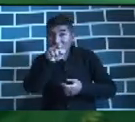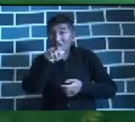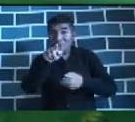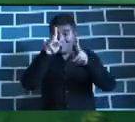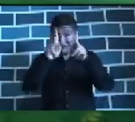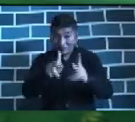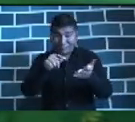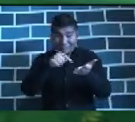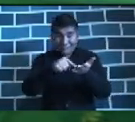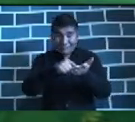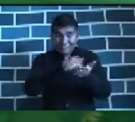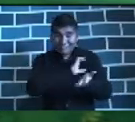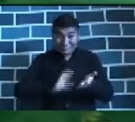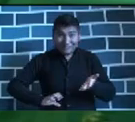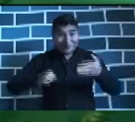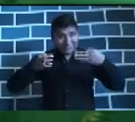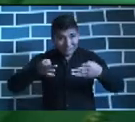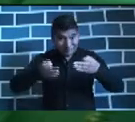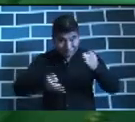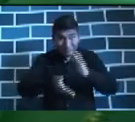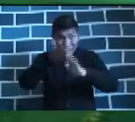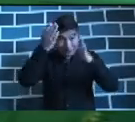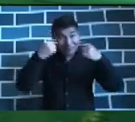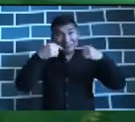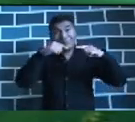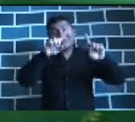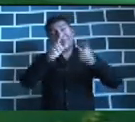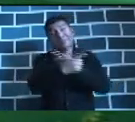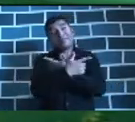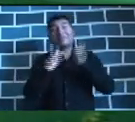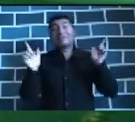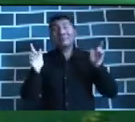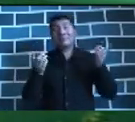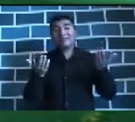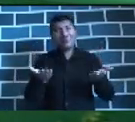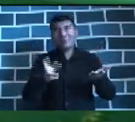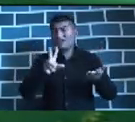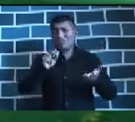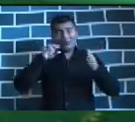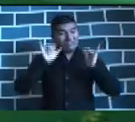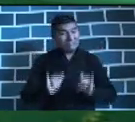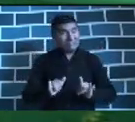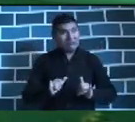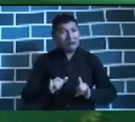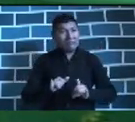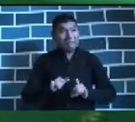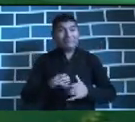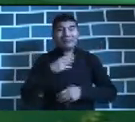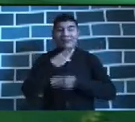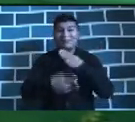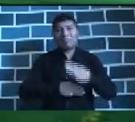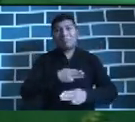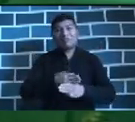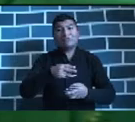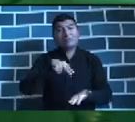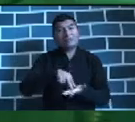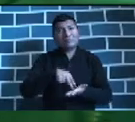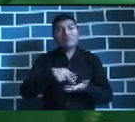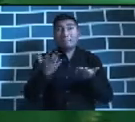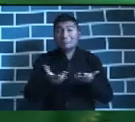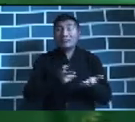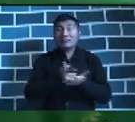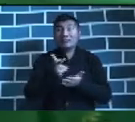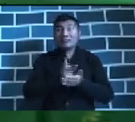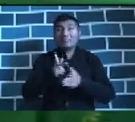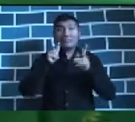personas vuela vuela no te quedes aquí a ras de tierra hay realmente